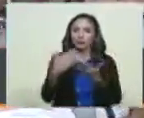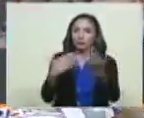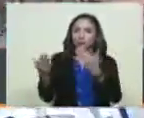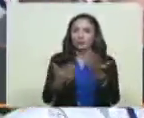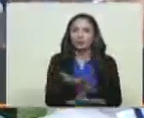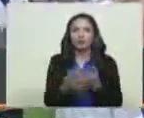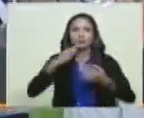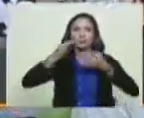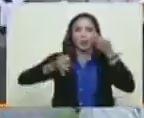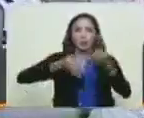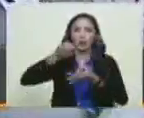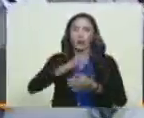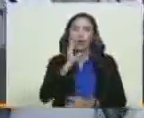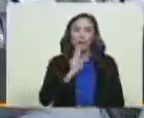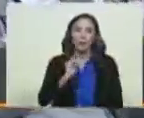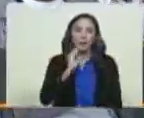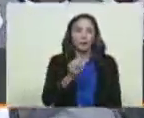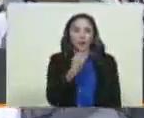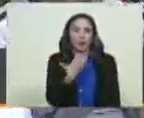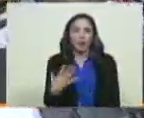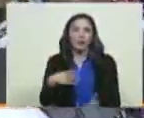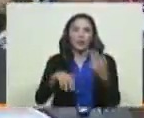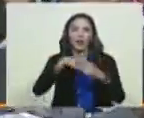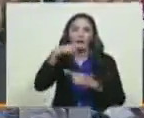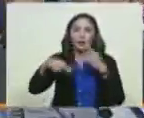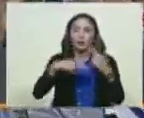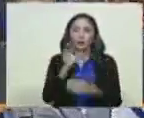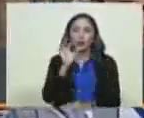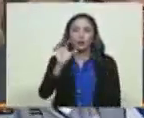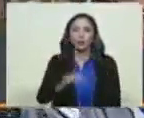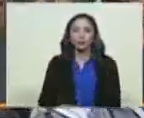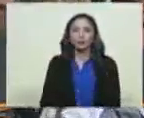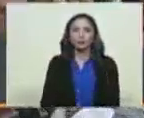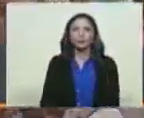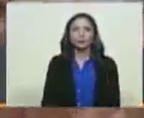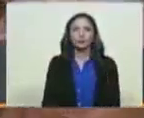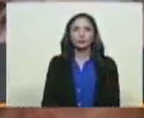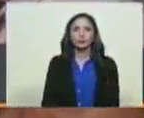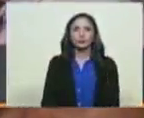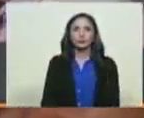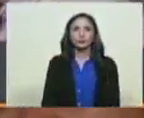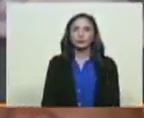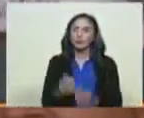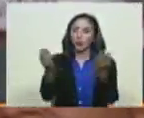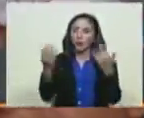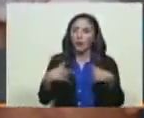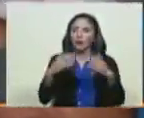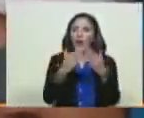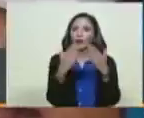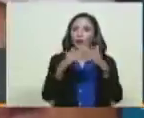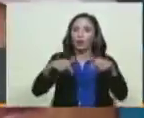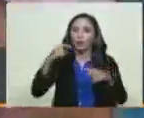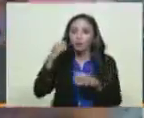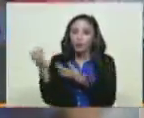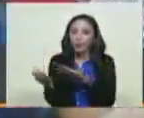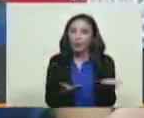la experiencia maravillosa de la revolución bolivariana del siglo 21 venga bienvenido